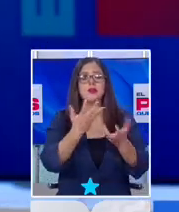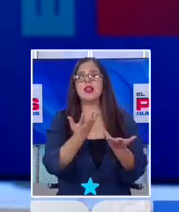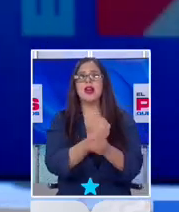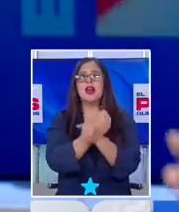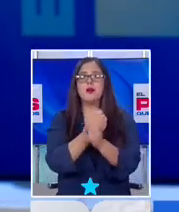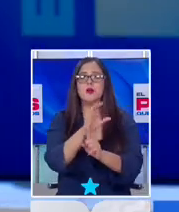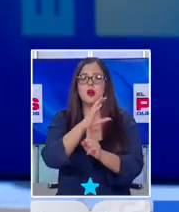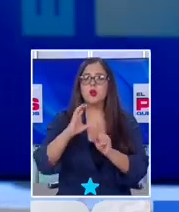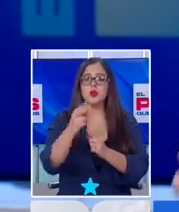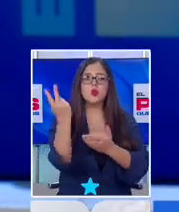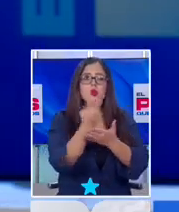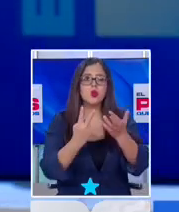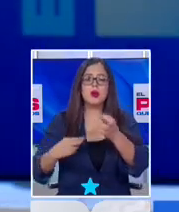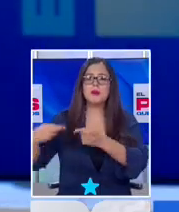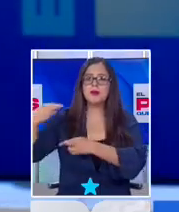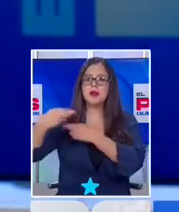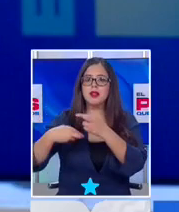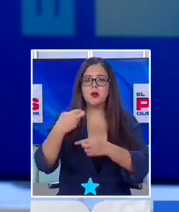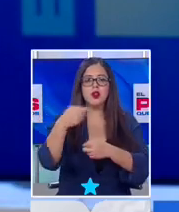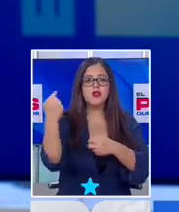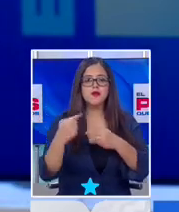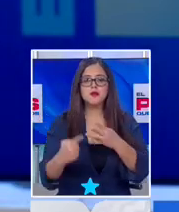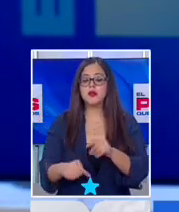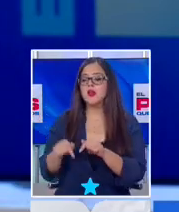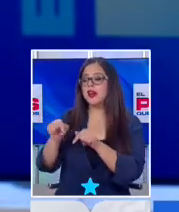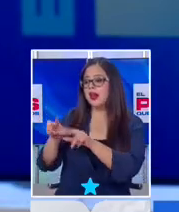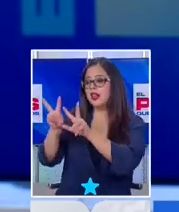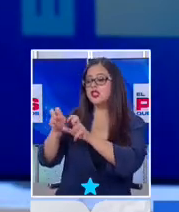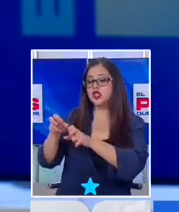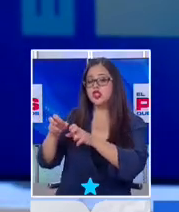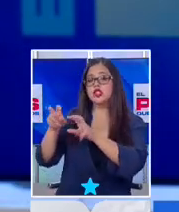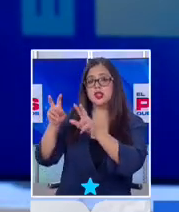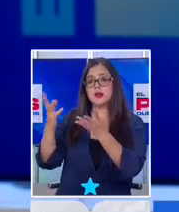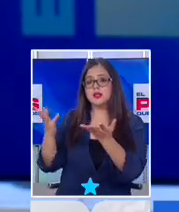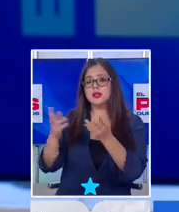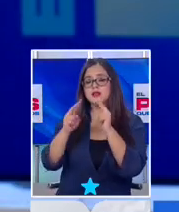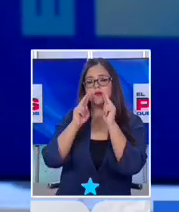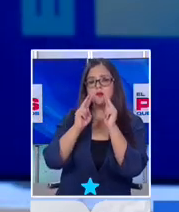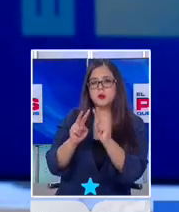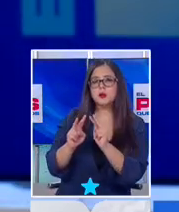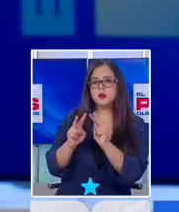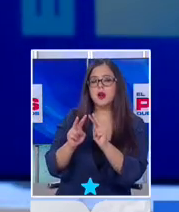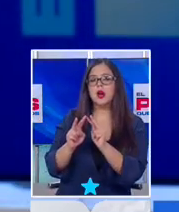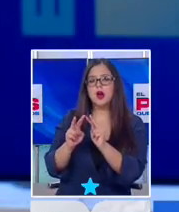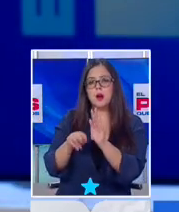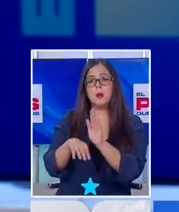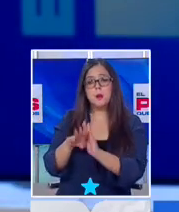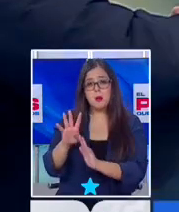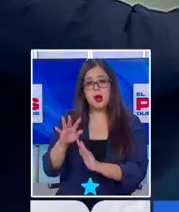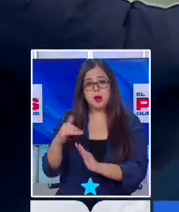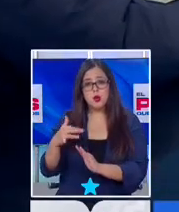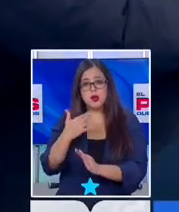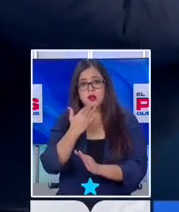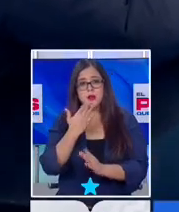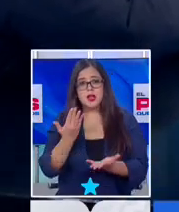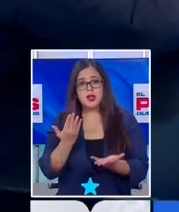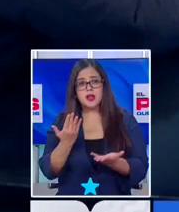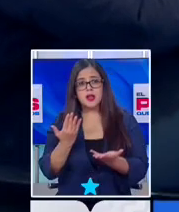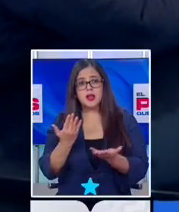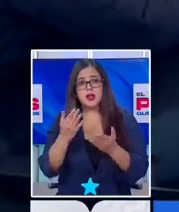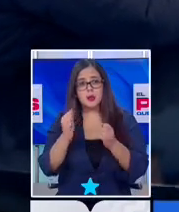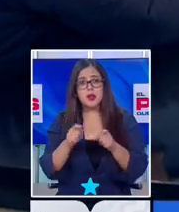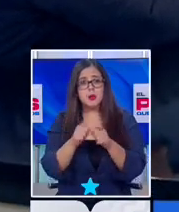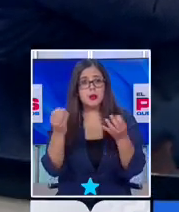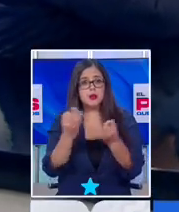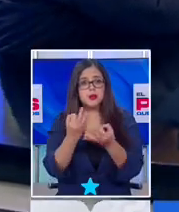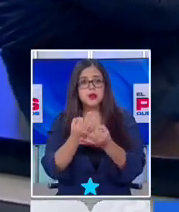cultura por las artes por el patrimonio porque son temáticas que pueden haber miradas más más más más transversales digamos también del encuentro pueden que no no sabe